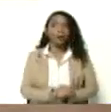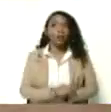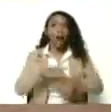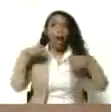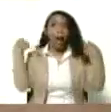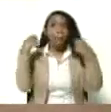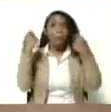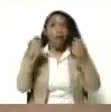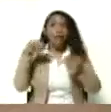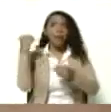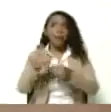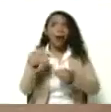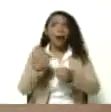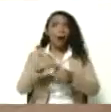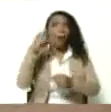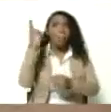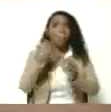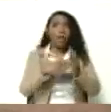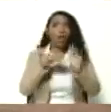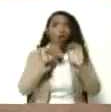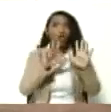Campaña de Maracaibo,